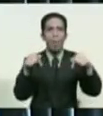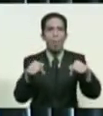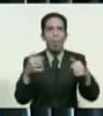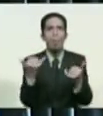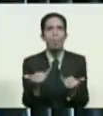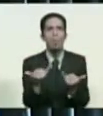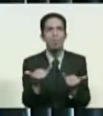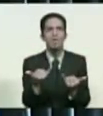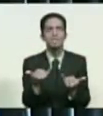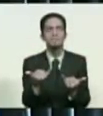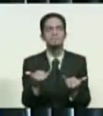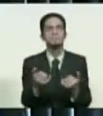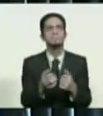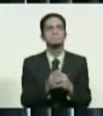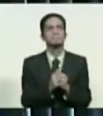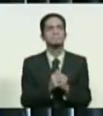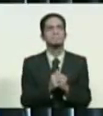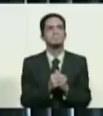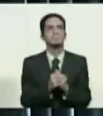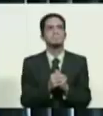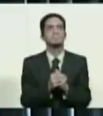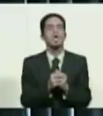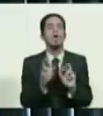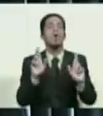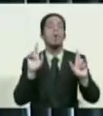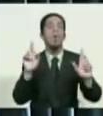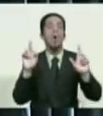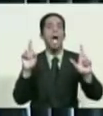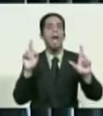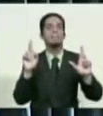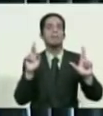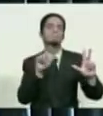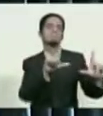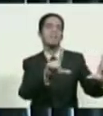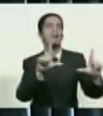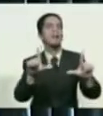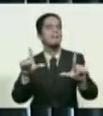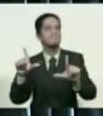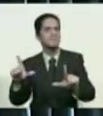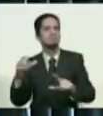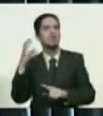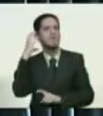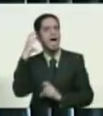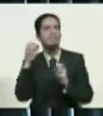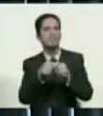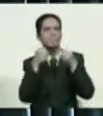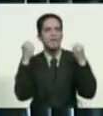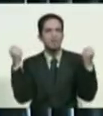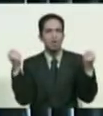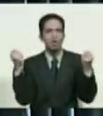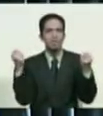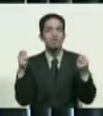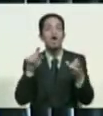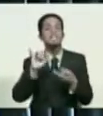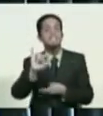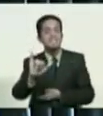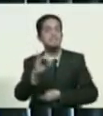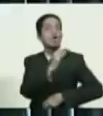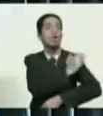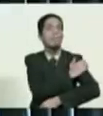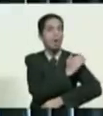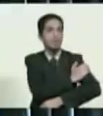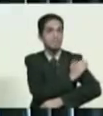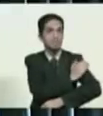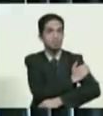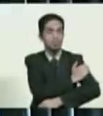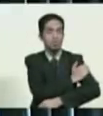yo espero que los medios de comunicación, y espero también que los sectores de la oposición venezolana